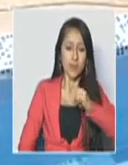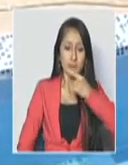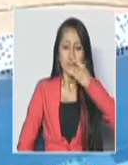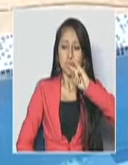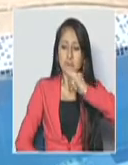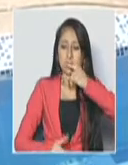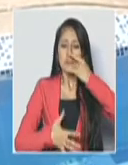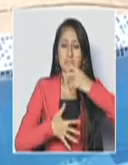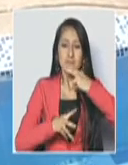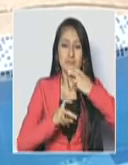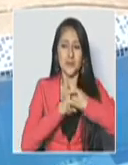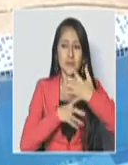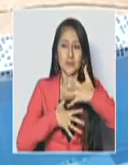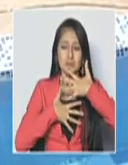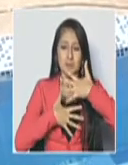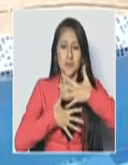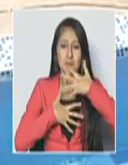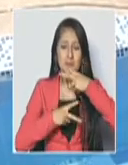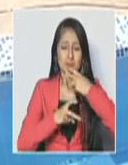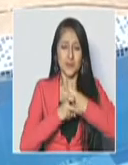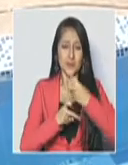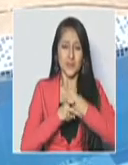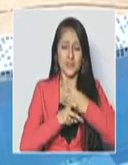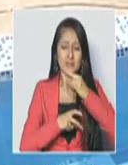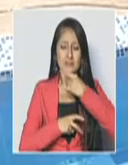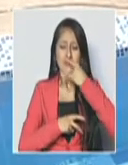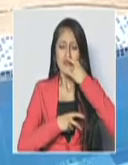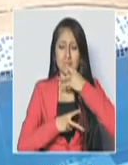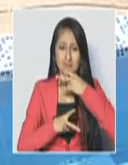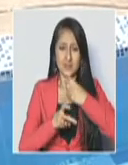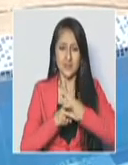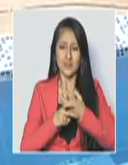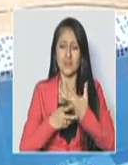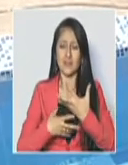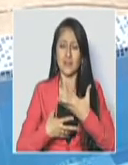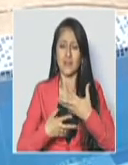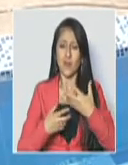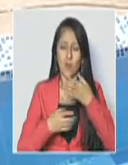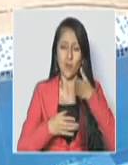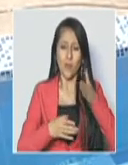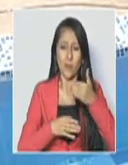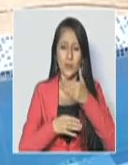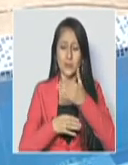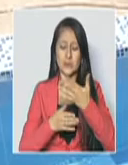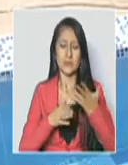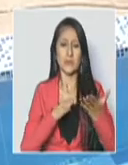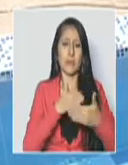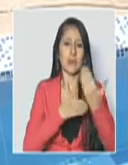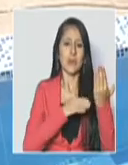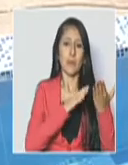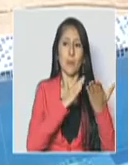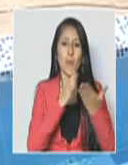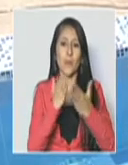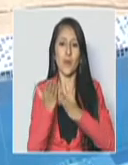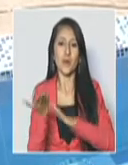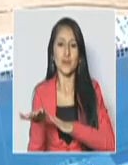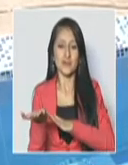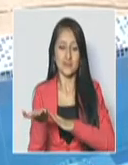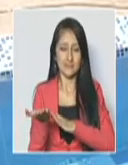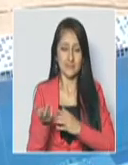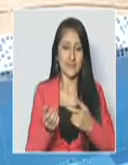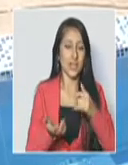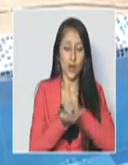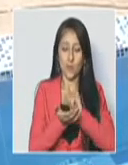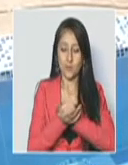oxígeno y empiezan a tener deficiencias nutricionales y empiezan a morirse cómo se mueren nuestras